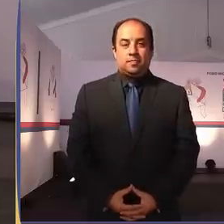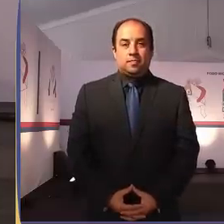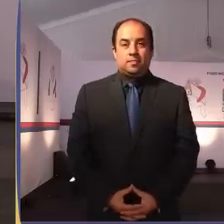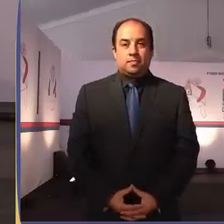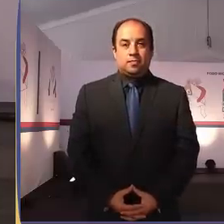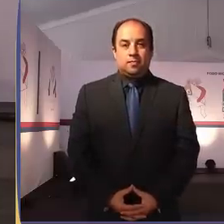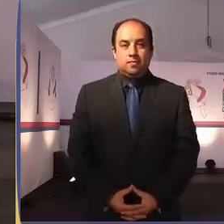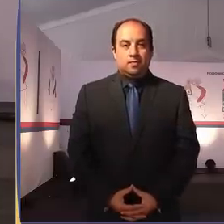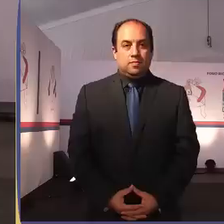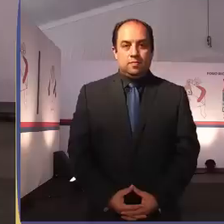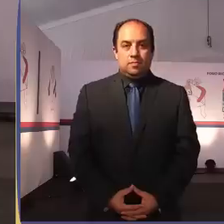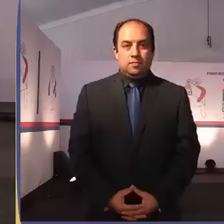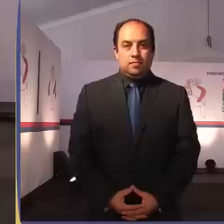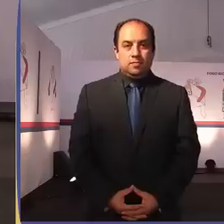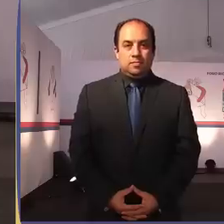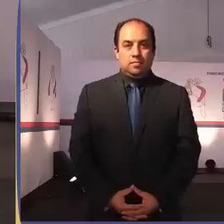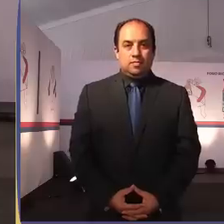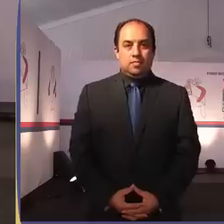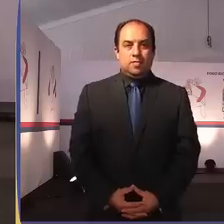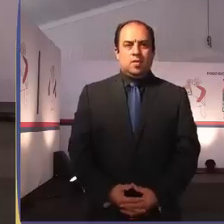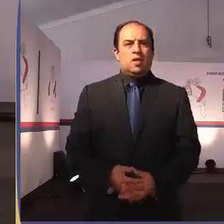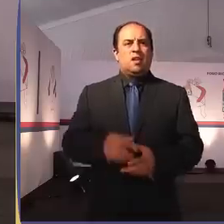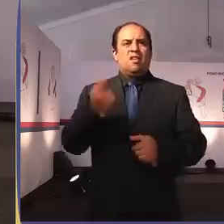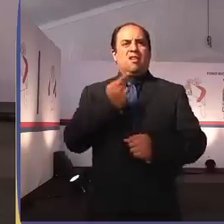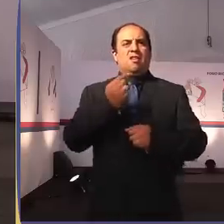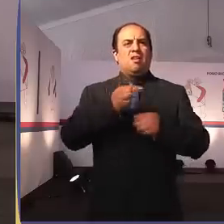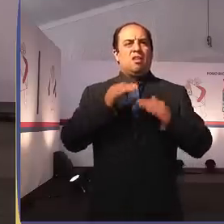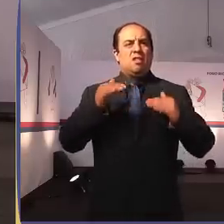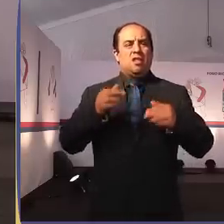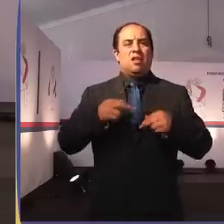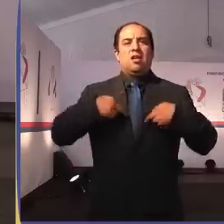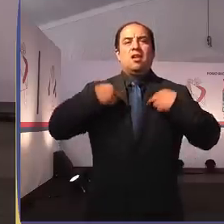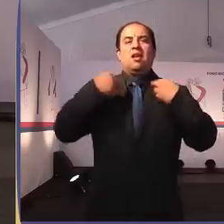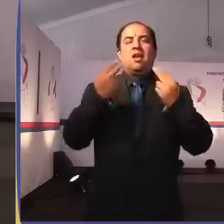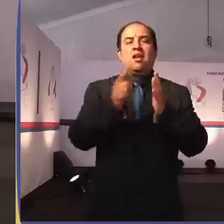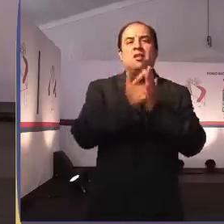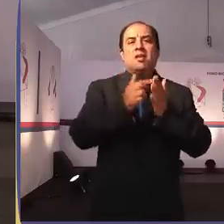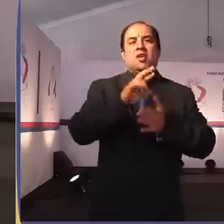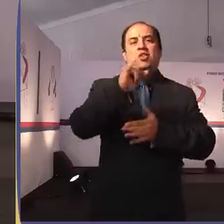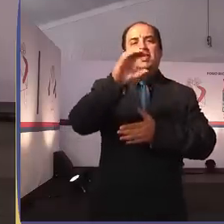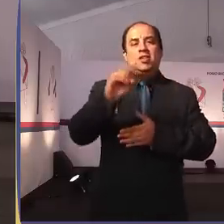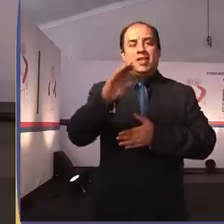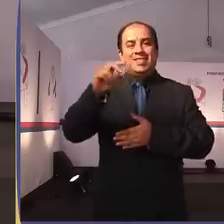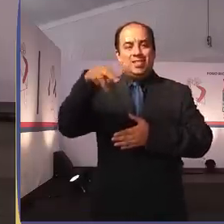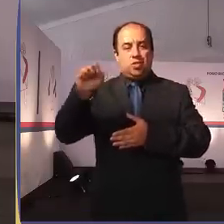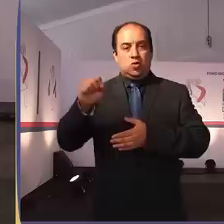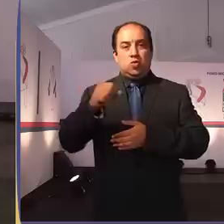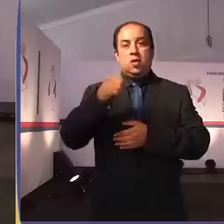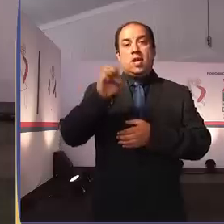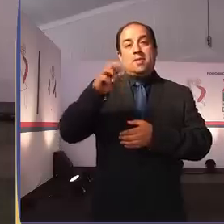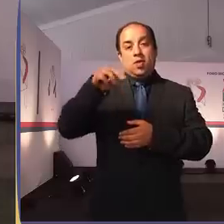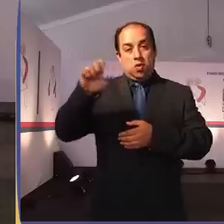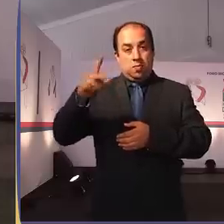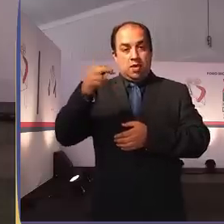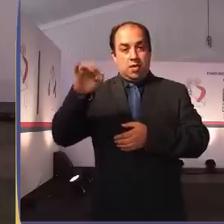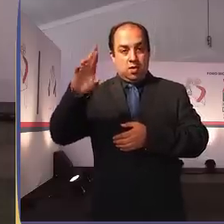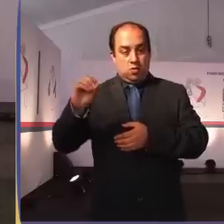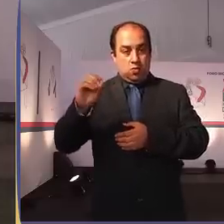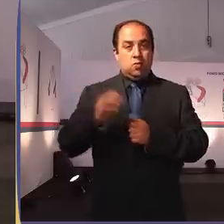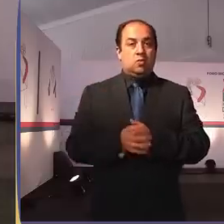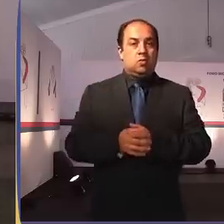Bien aburrido. No los lean, está bien. ¿Qué onda con andar regalando los libros de Rosario Castellanos o de Manuel Paino o